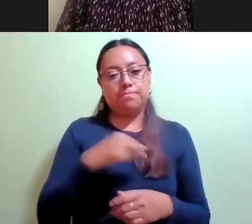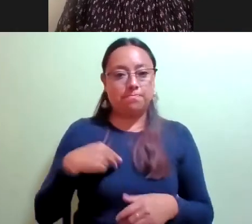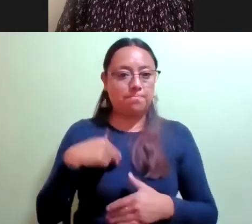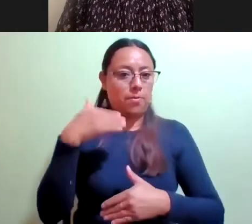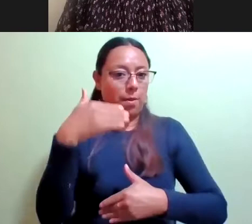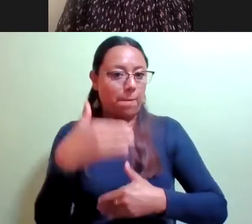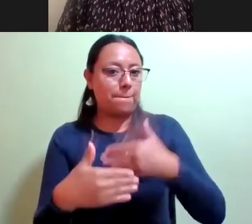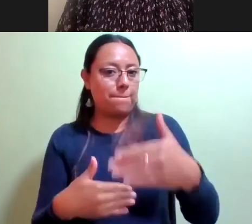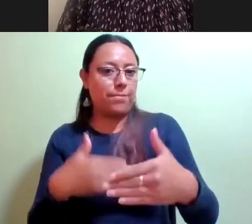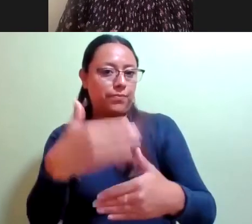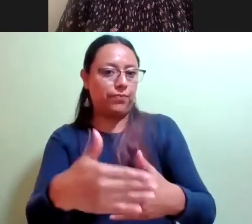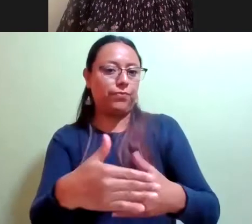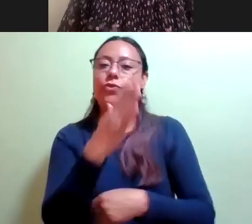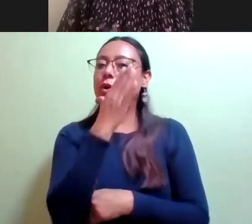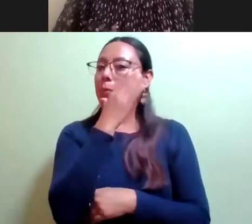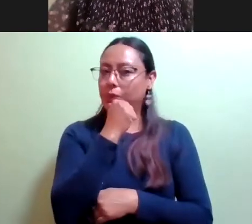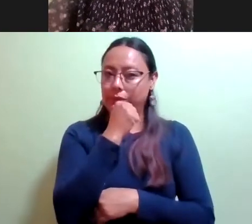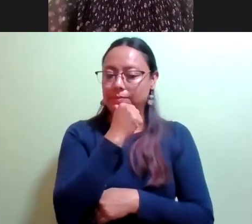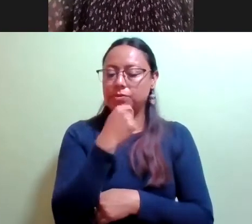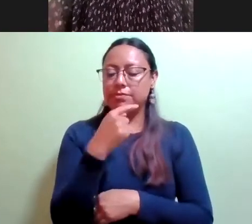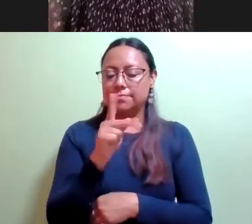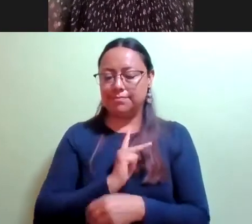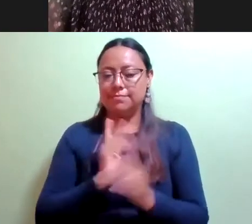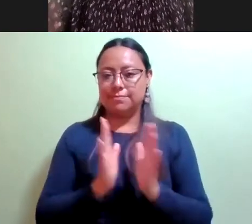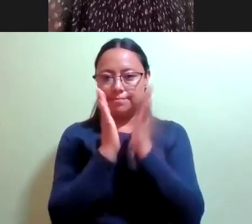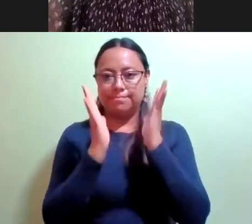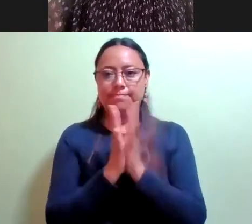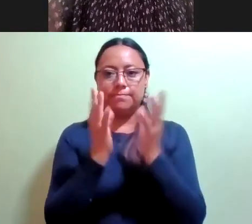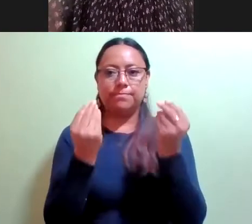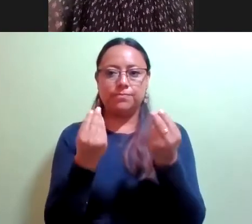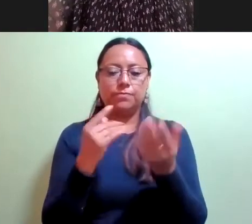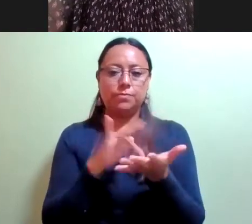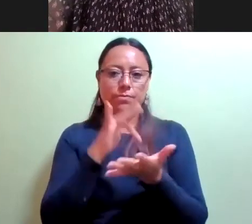este sentido. Esa es mi intervención. Muchas gracias.